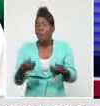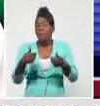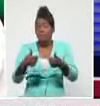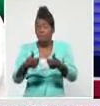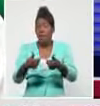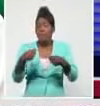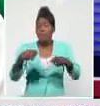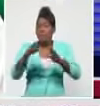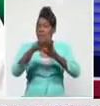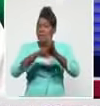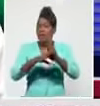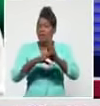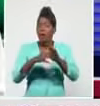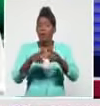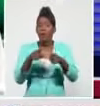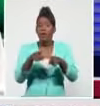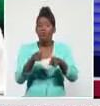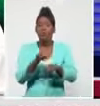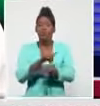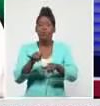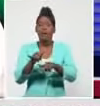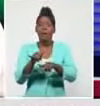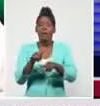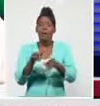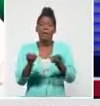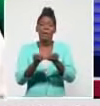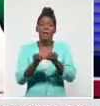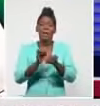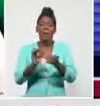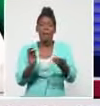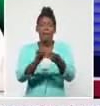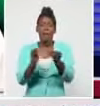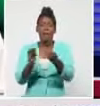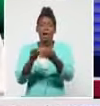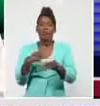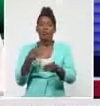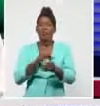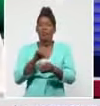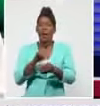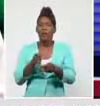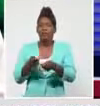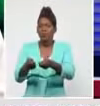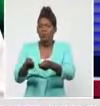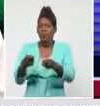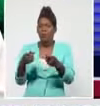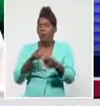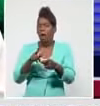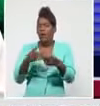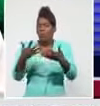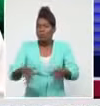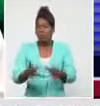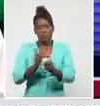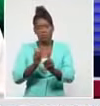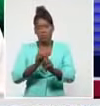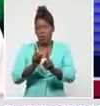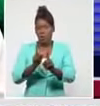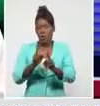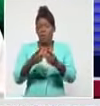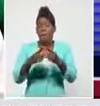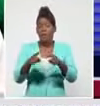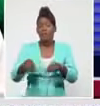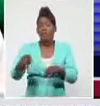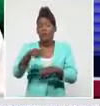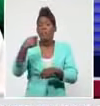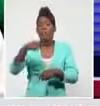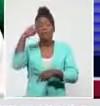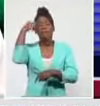considerarse como propagación de epidemia. No es meter miedo, no es esa la situación. Pero que sí sepan que